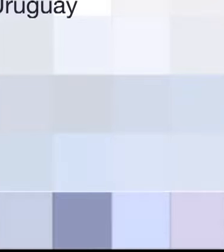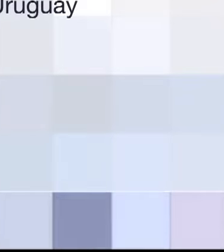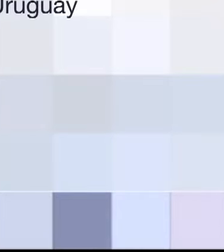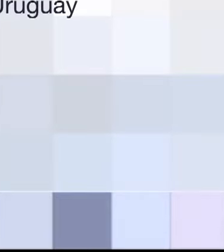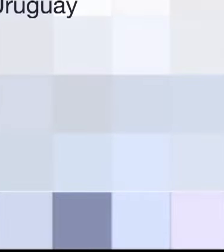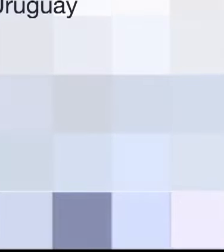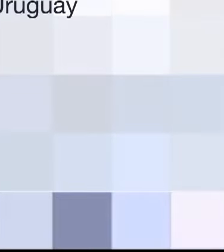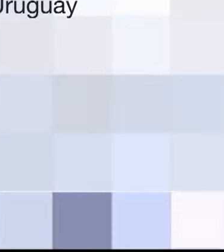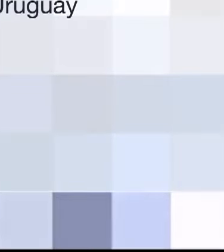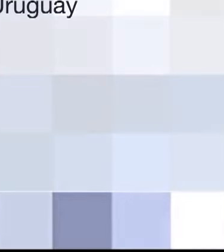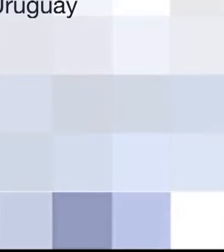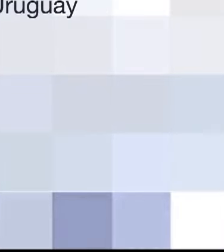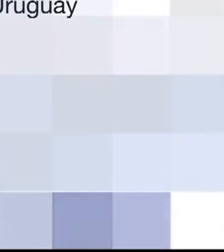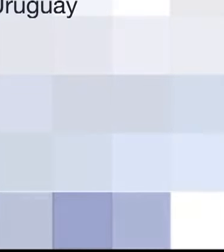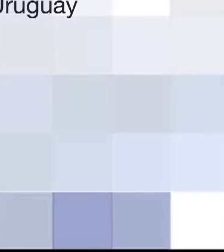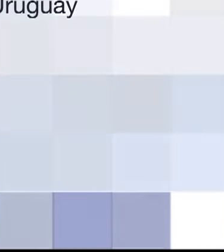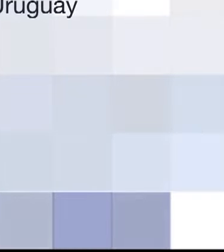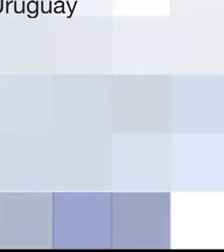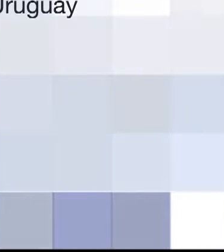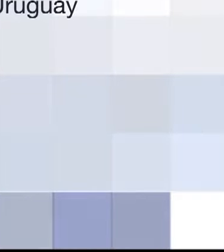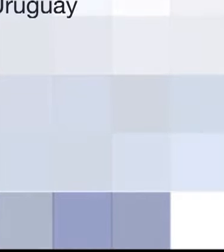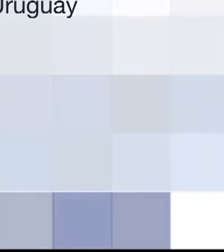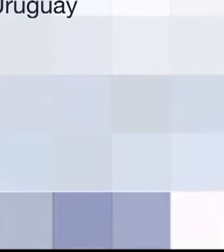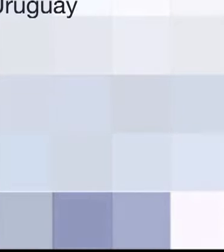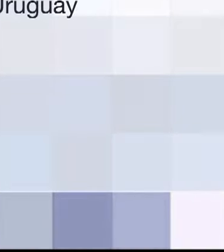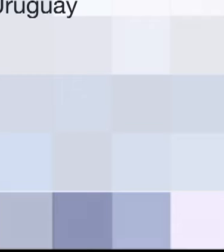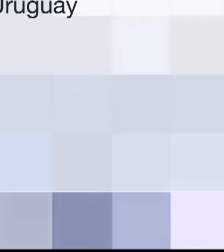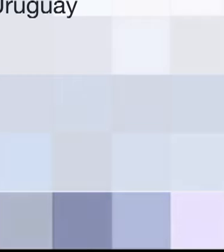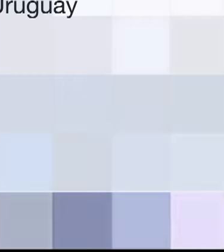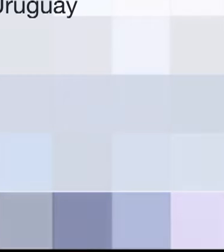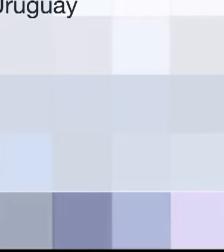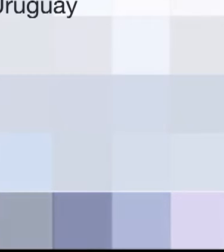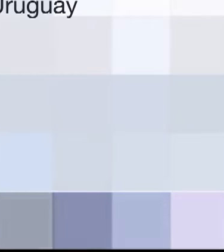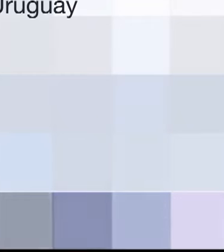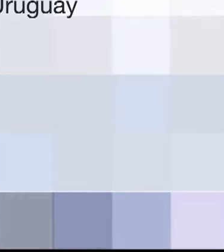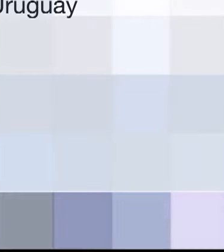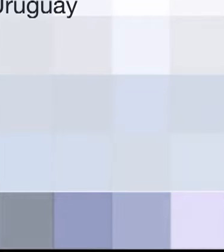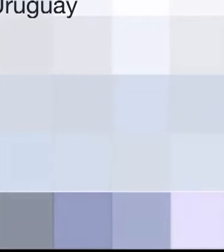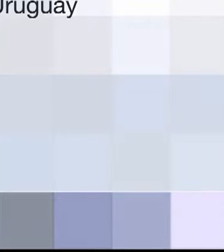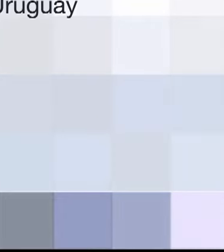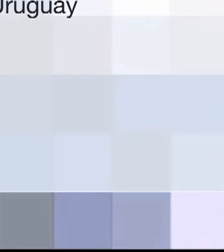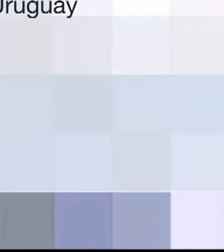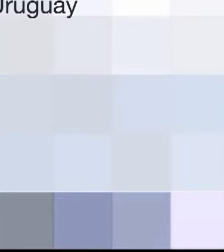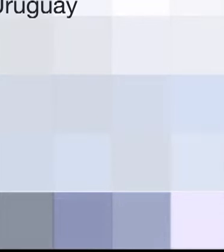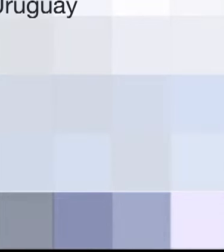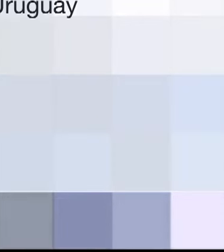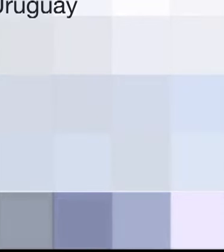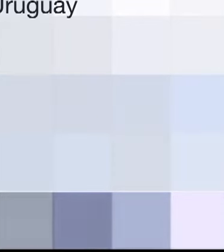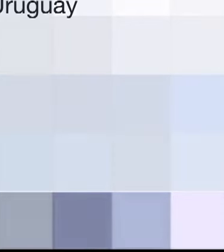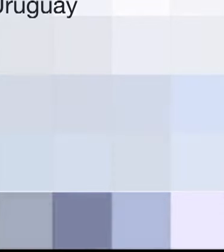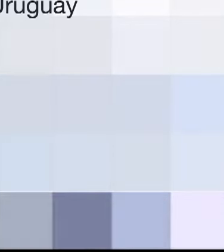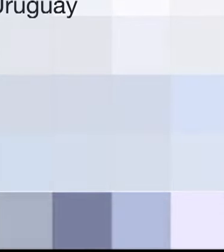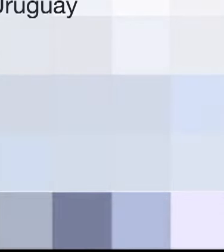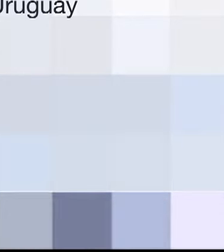transmisión simultánea de radio y televisión con motivo del día internacional de conmemoración en memoria de las víctimas del